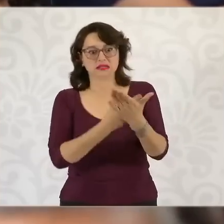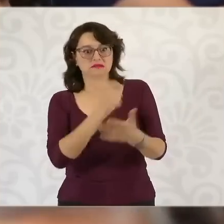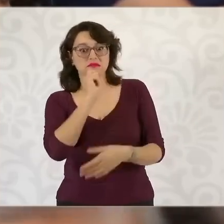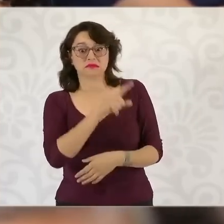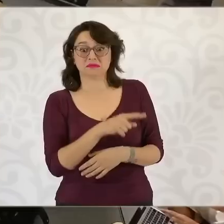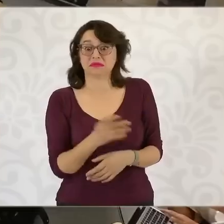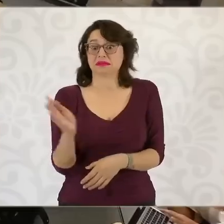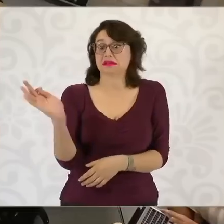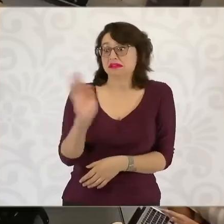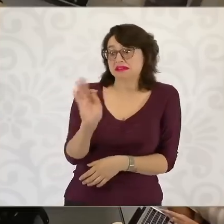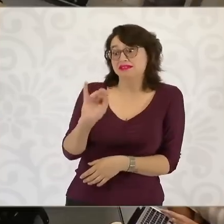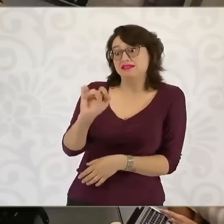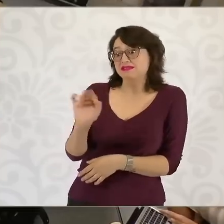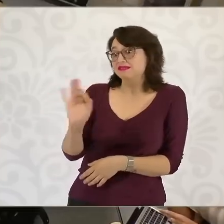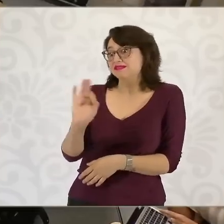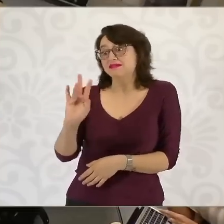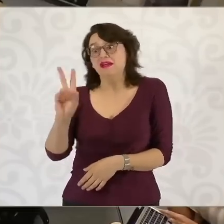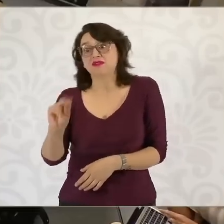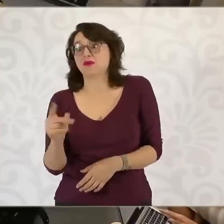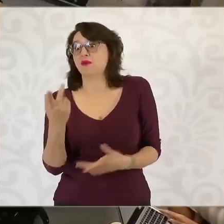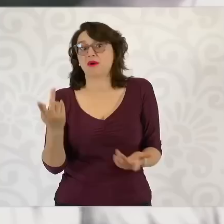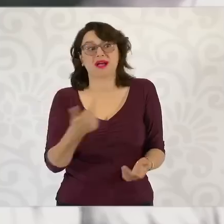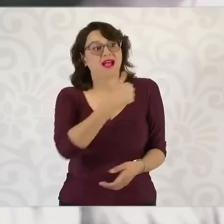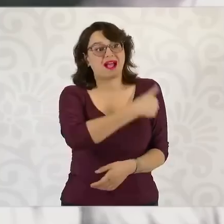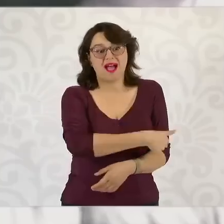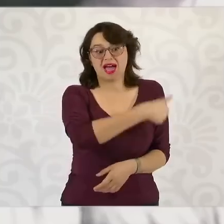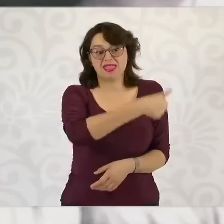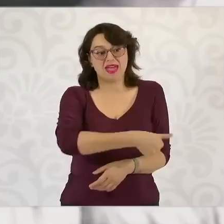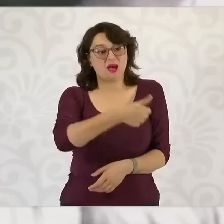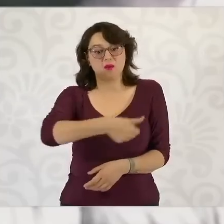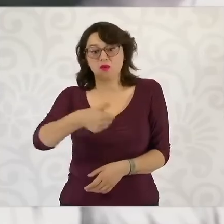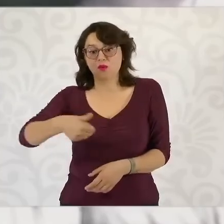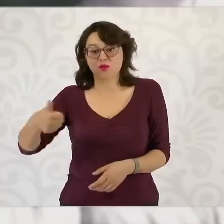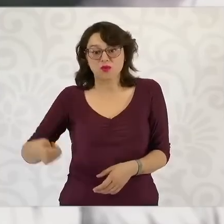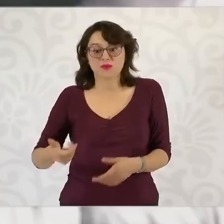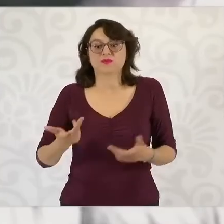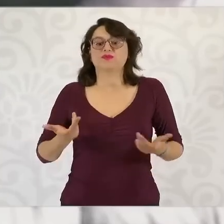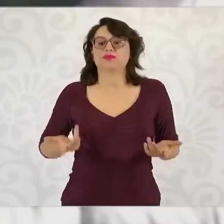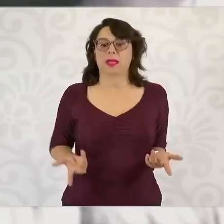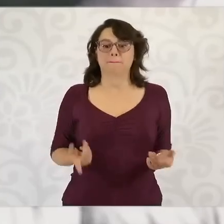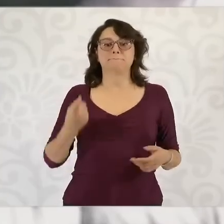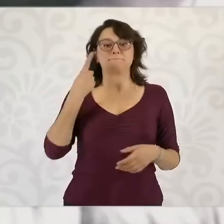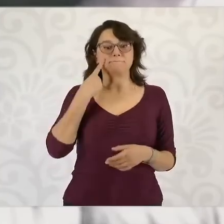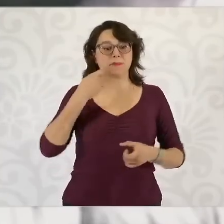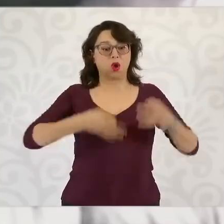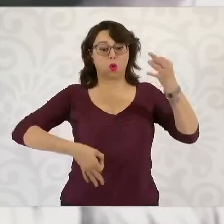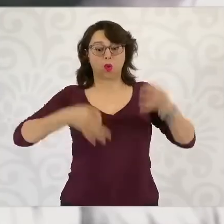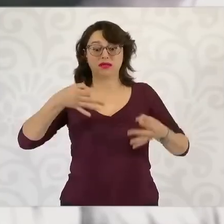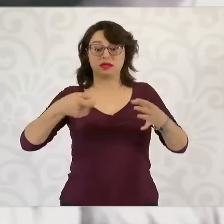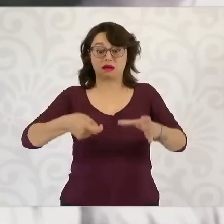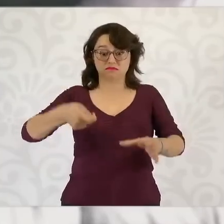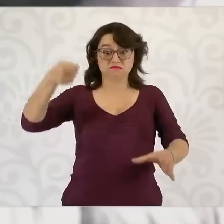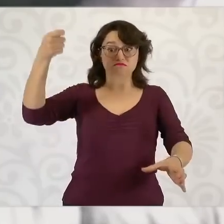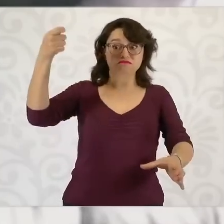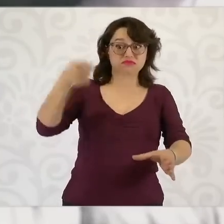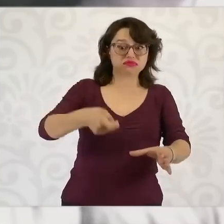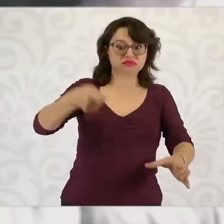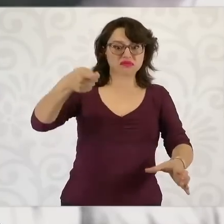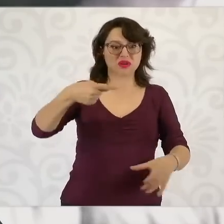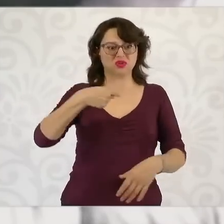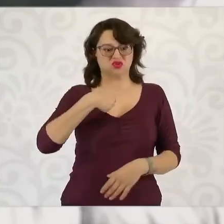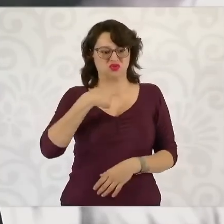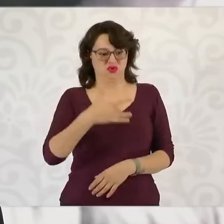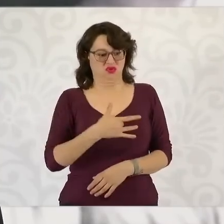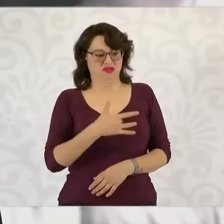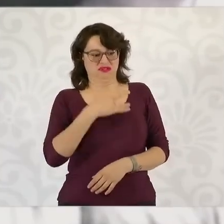serlo o no, pero son casos distintos. Uno es estar en contra de una determinación del juez por creer que